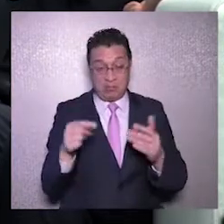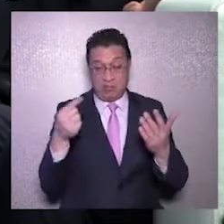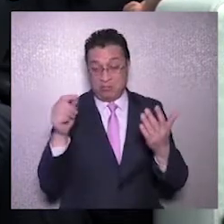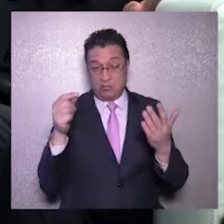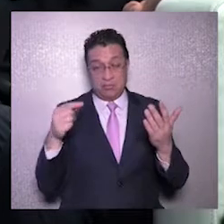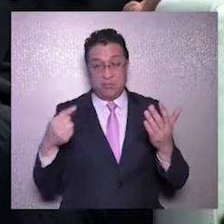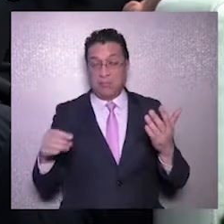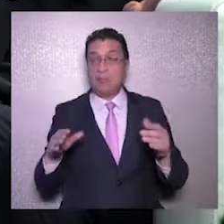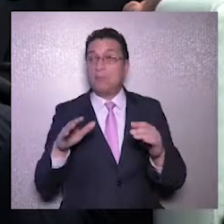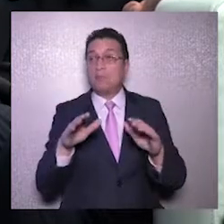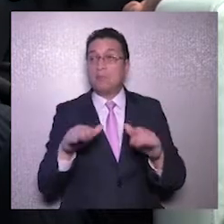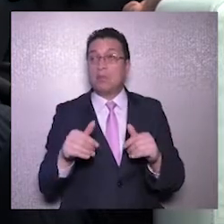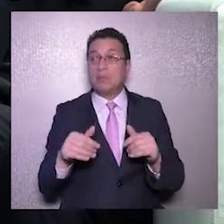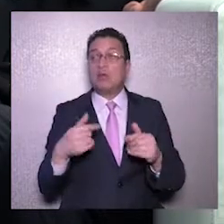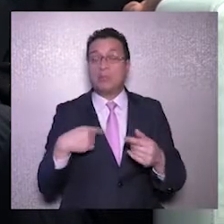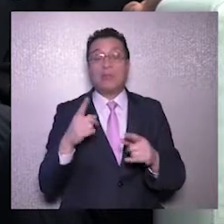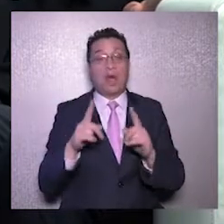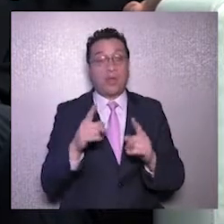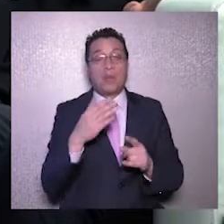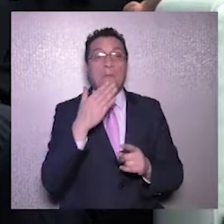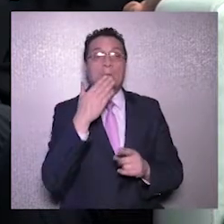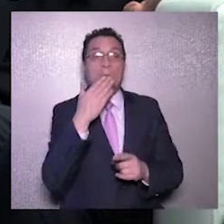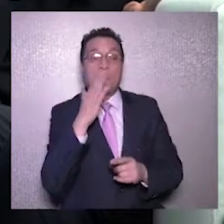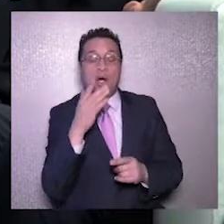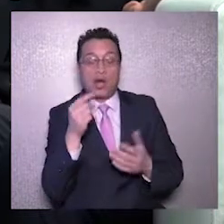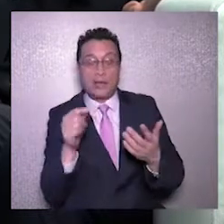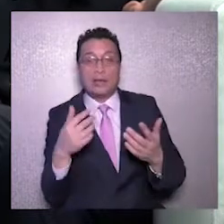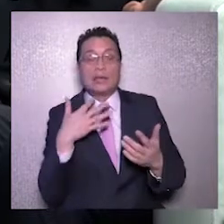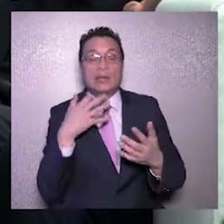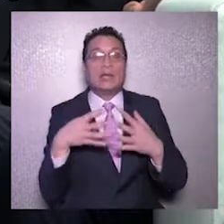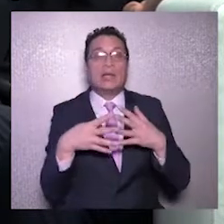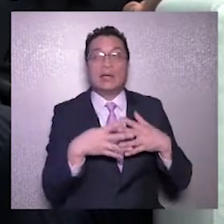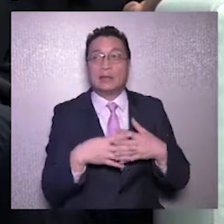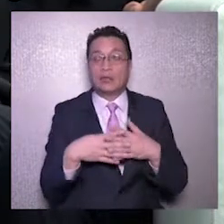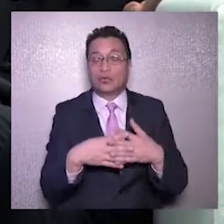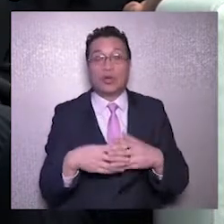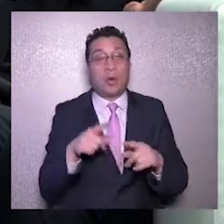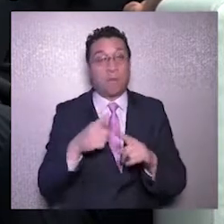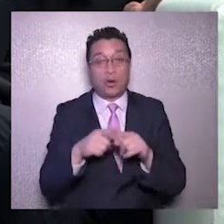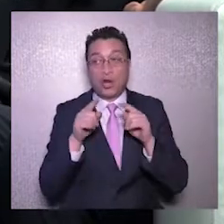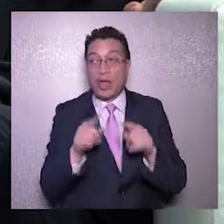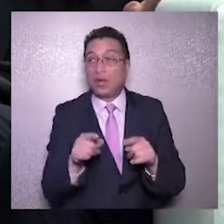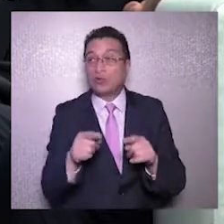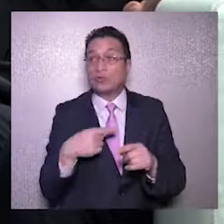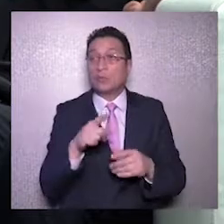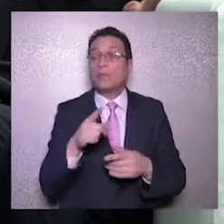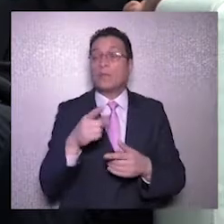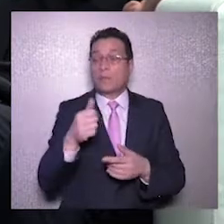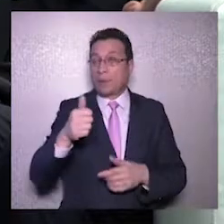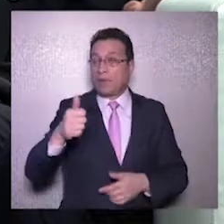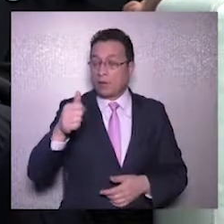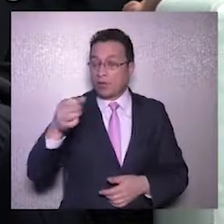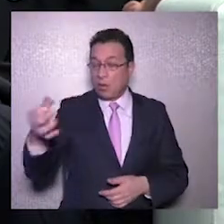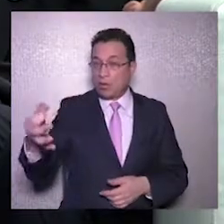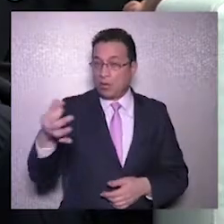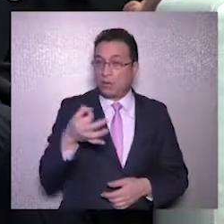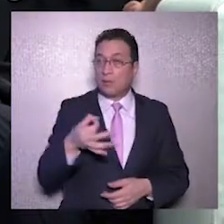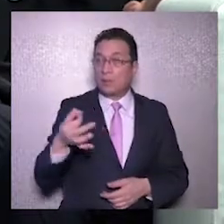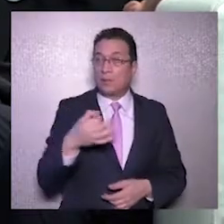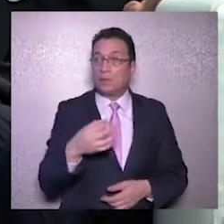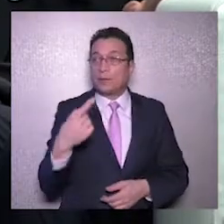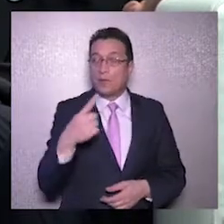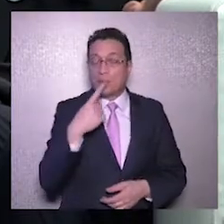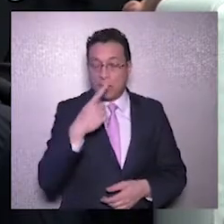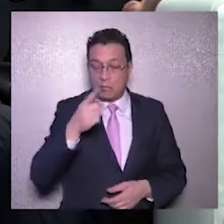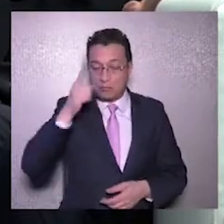resultados sanitarios y en algunos casos mejores resultados sanitarios que Estados Unidos. Y es por eso que el doctor Friedman nos contaba de que hubo una